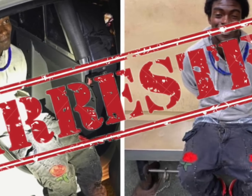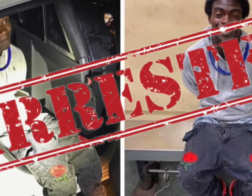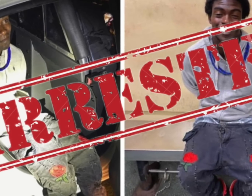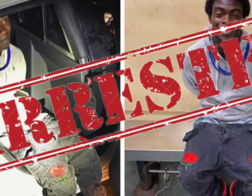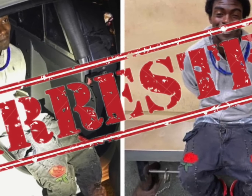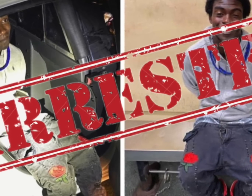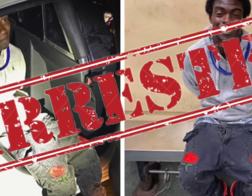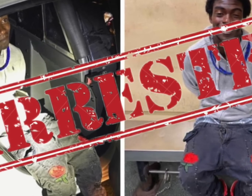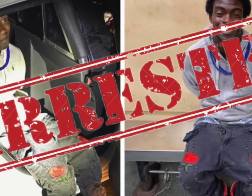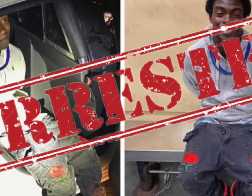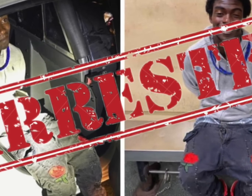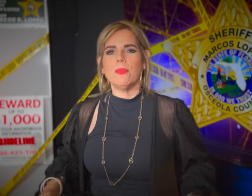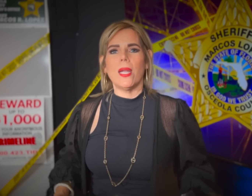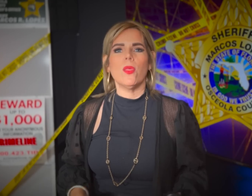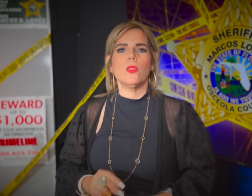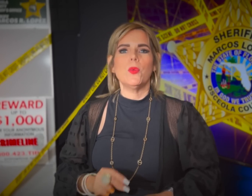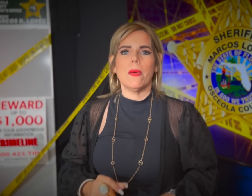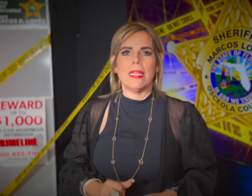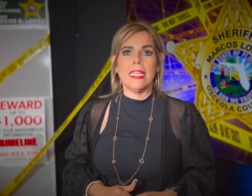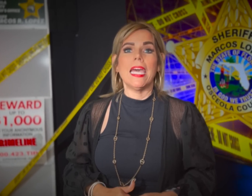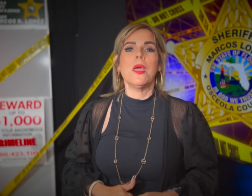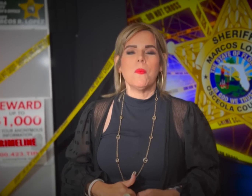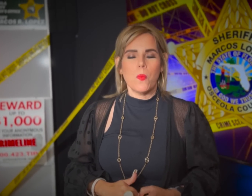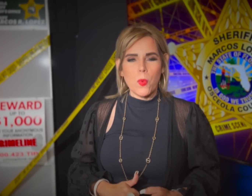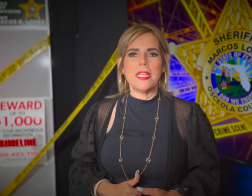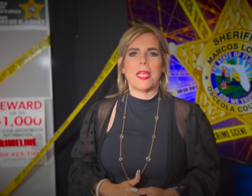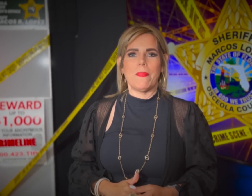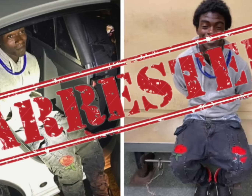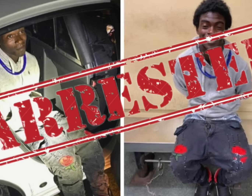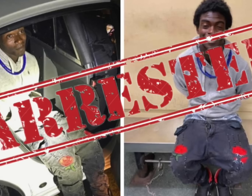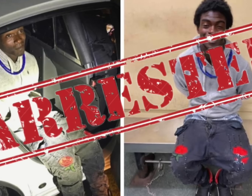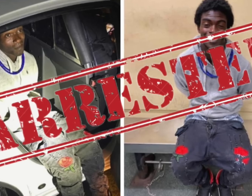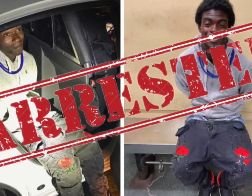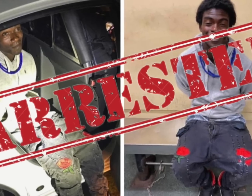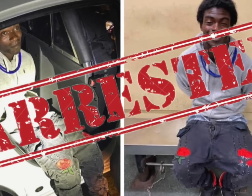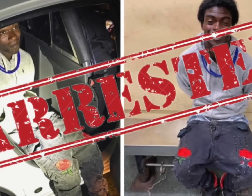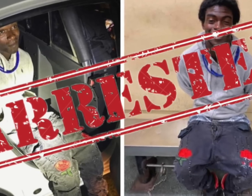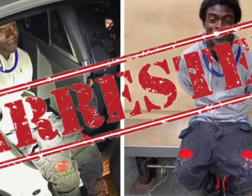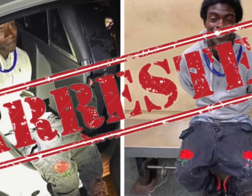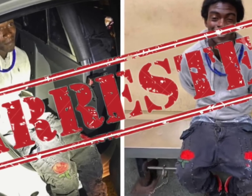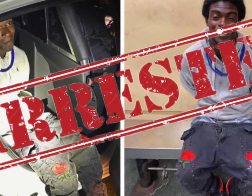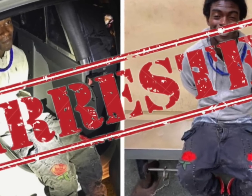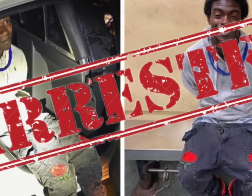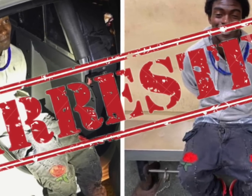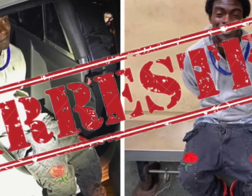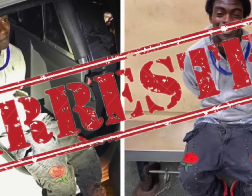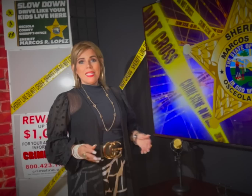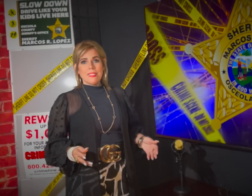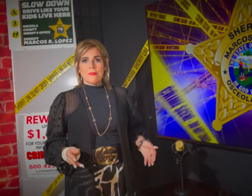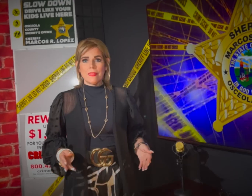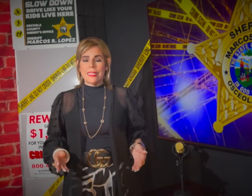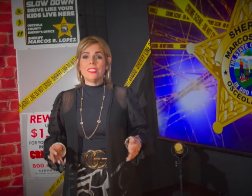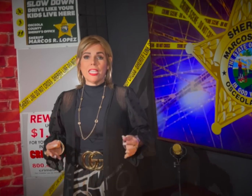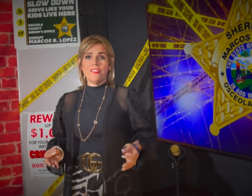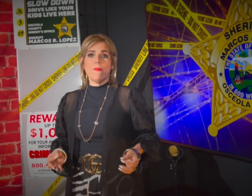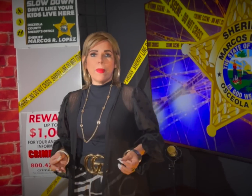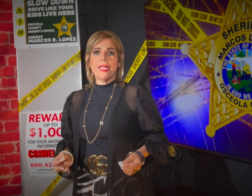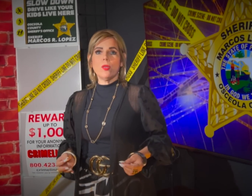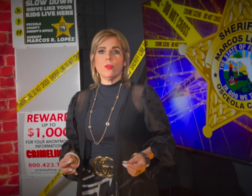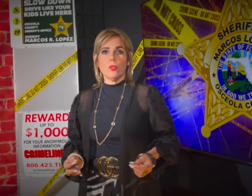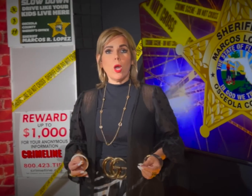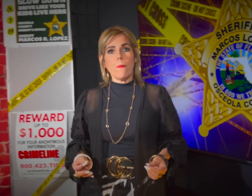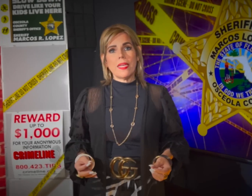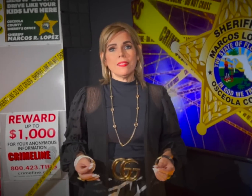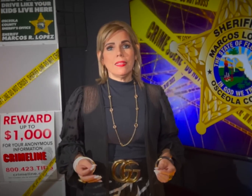ese Alvin fue capturado de una manera muy rápida. Enhorabuena. Y señores, Sheriff